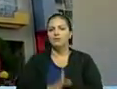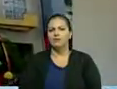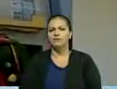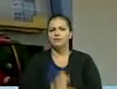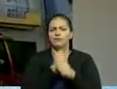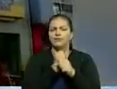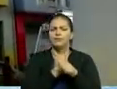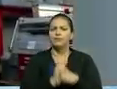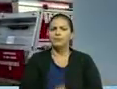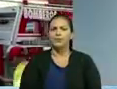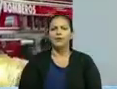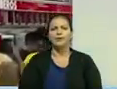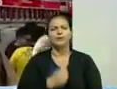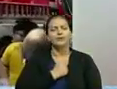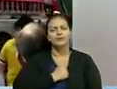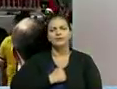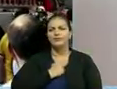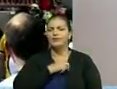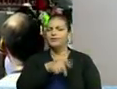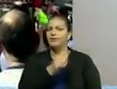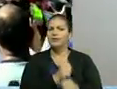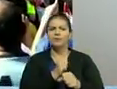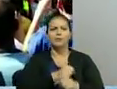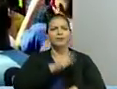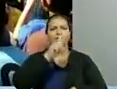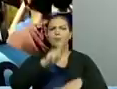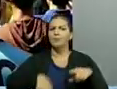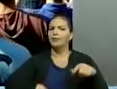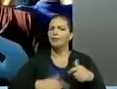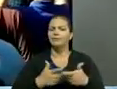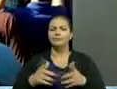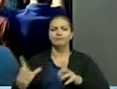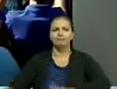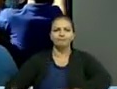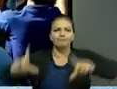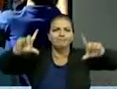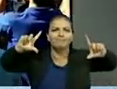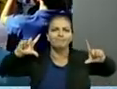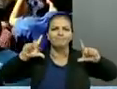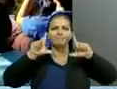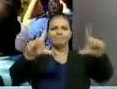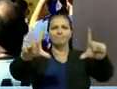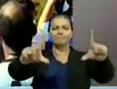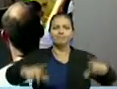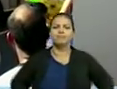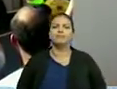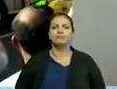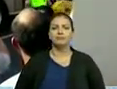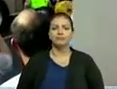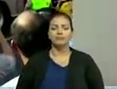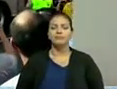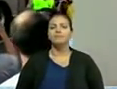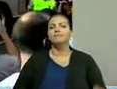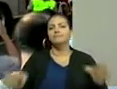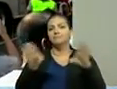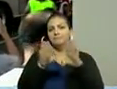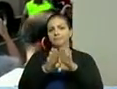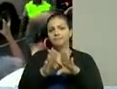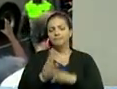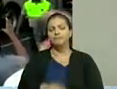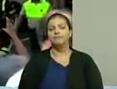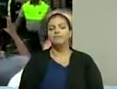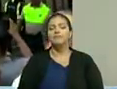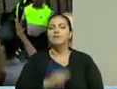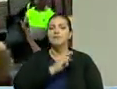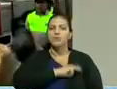los sellos de clausura de parte del municipio de Guayaquil, que realizó una inspección y todas las puertas se